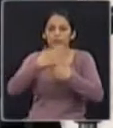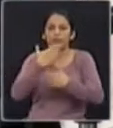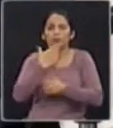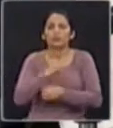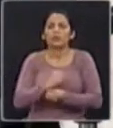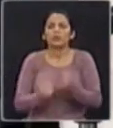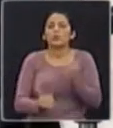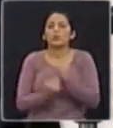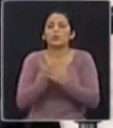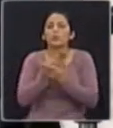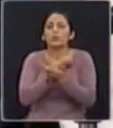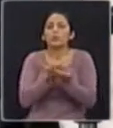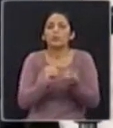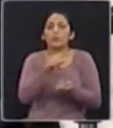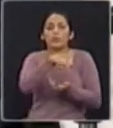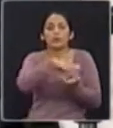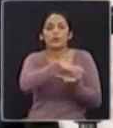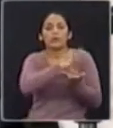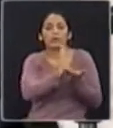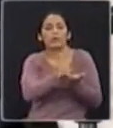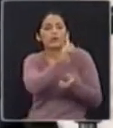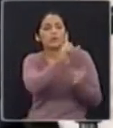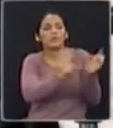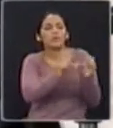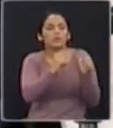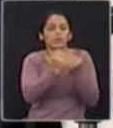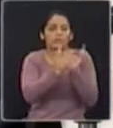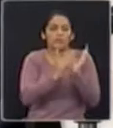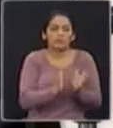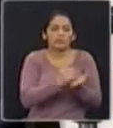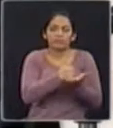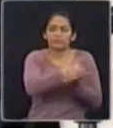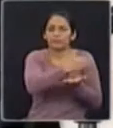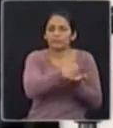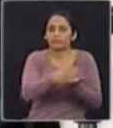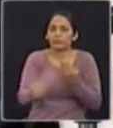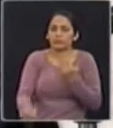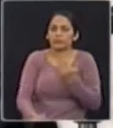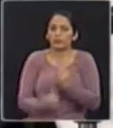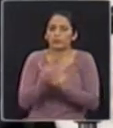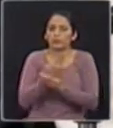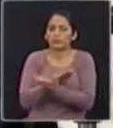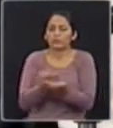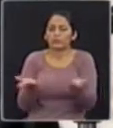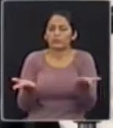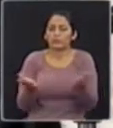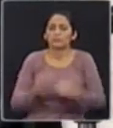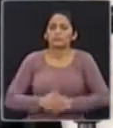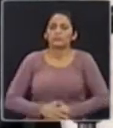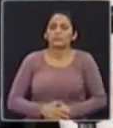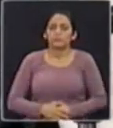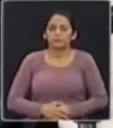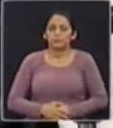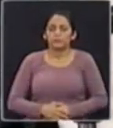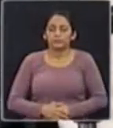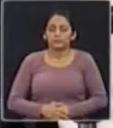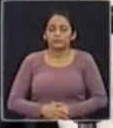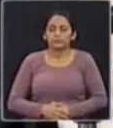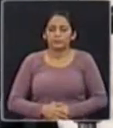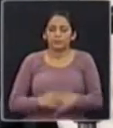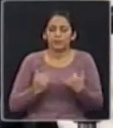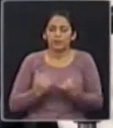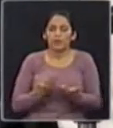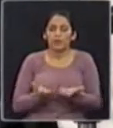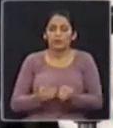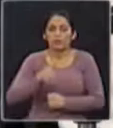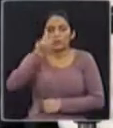Constituyente para desmantelar la maquinaria populista fascista aún existente, o sea, eliminando